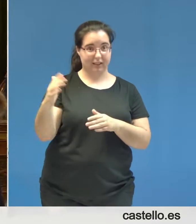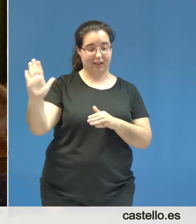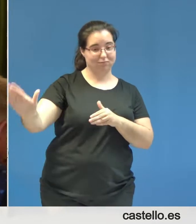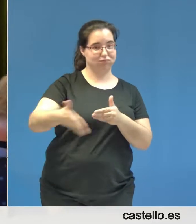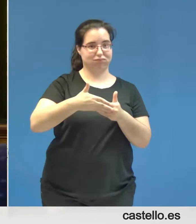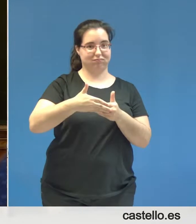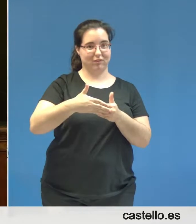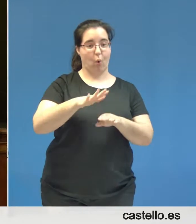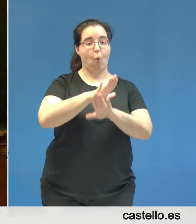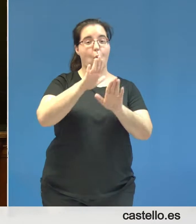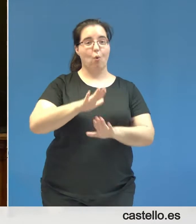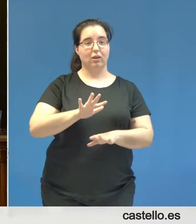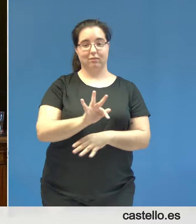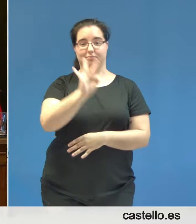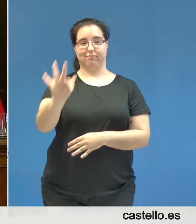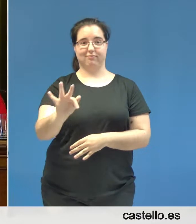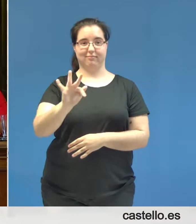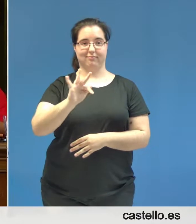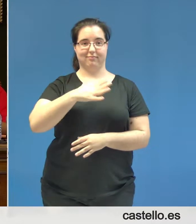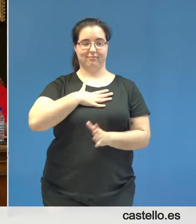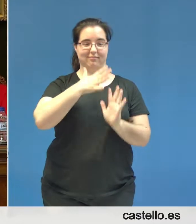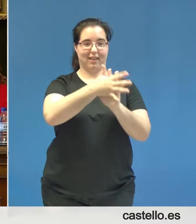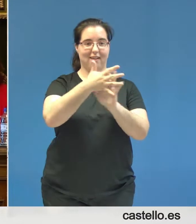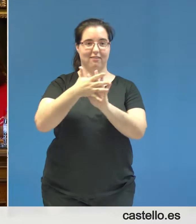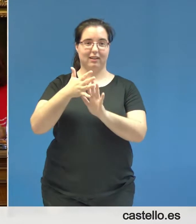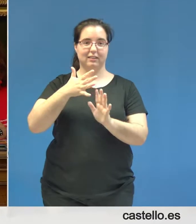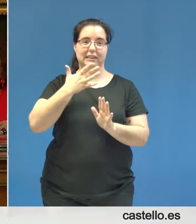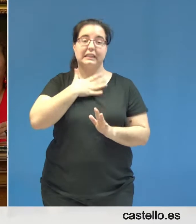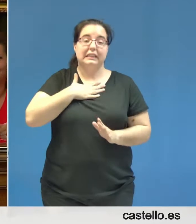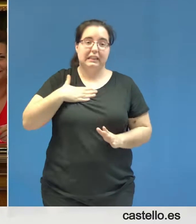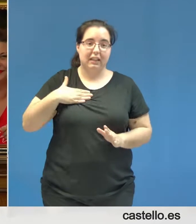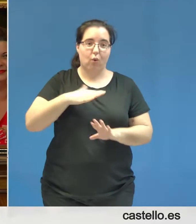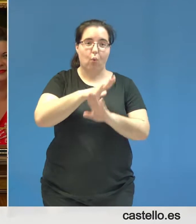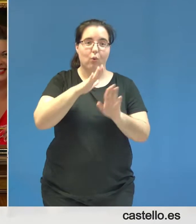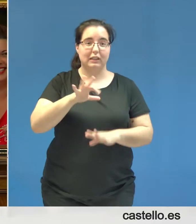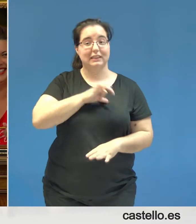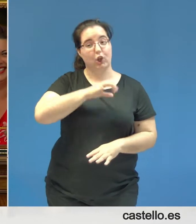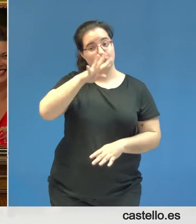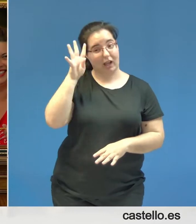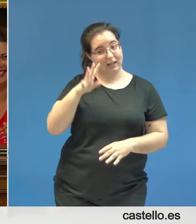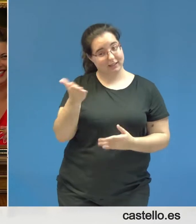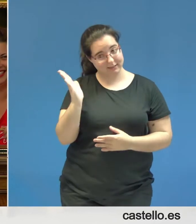Las últimas palabras en este mandato, señor Sales, señor Sales.